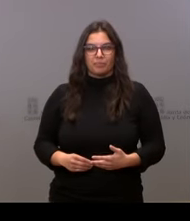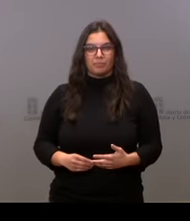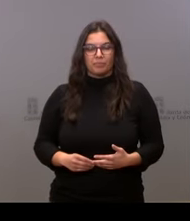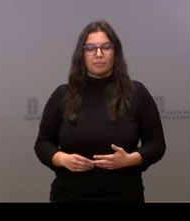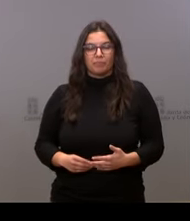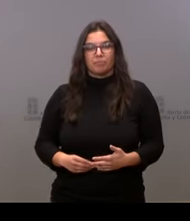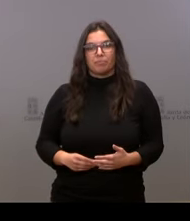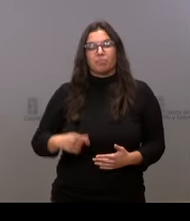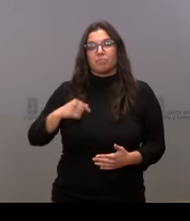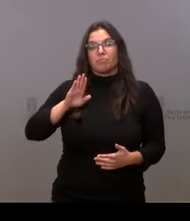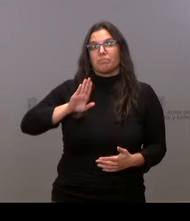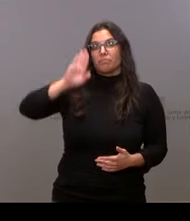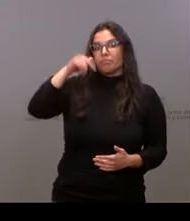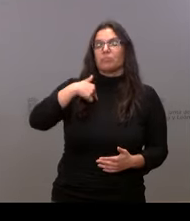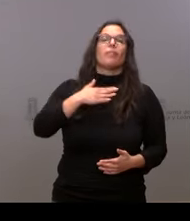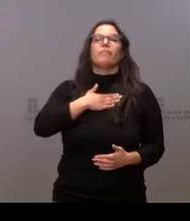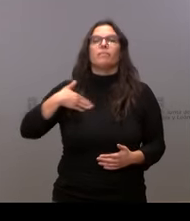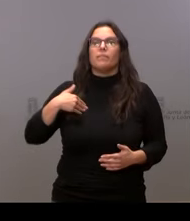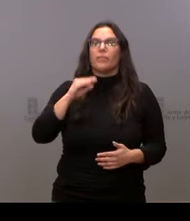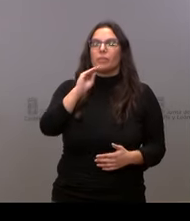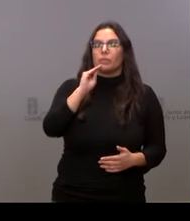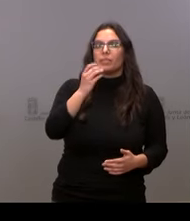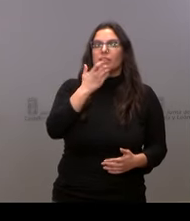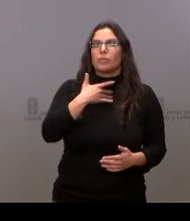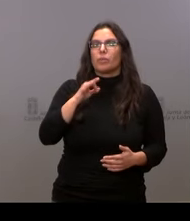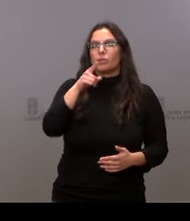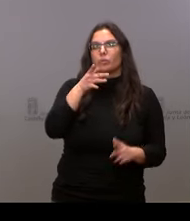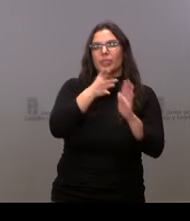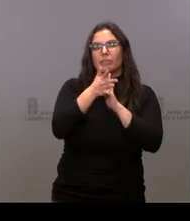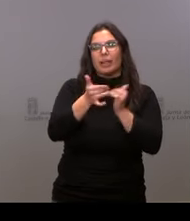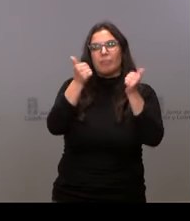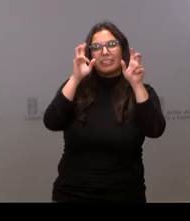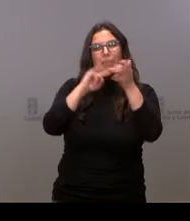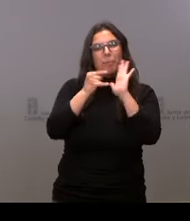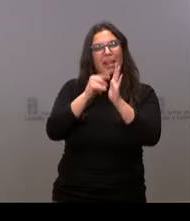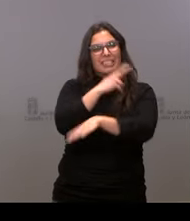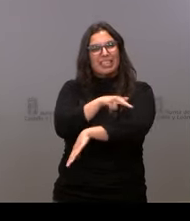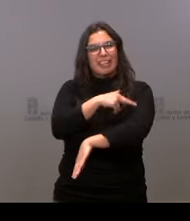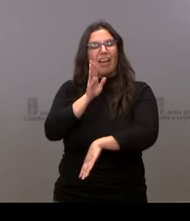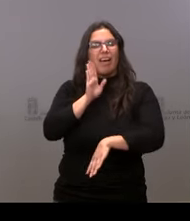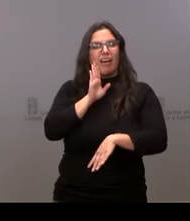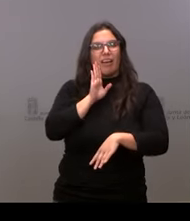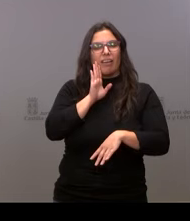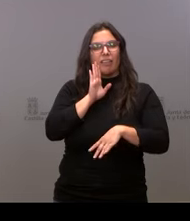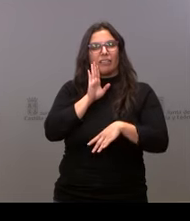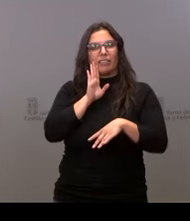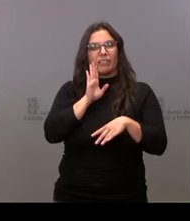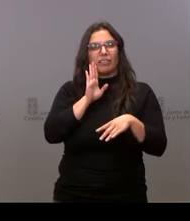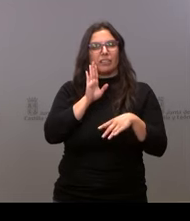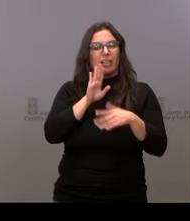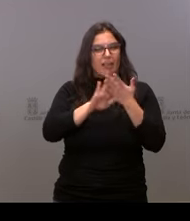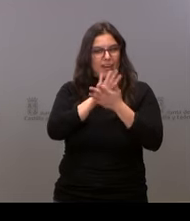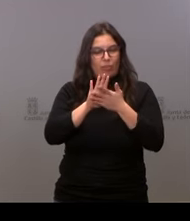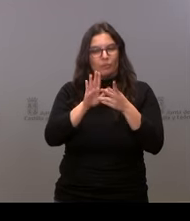y yo quería preguntarle si nos puede concretar un poco más ese plan adicional de sanidad que ha dicho que creo que anteriormente ya en alguna comparecencia también se habló de él